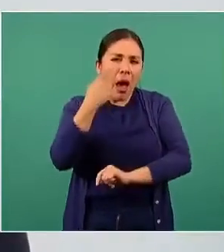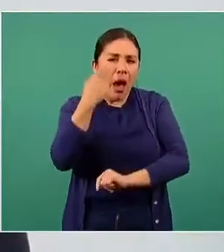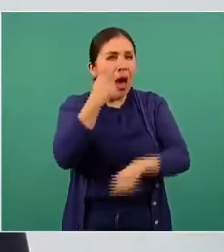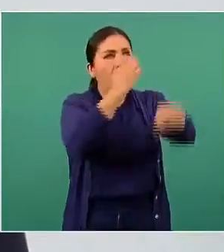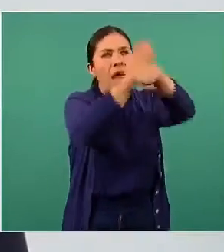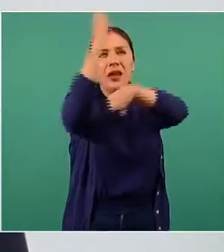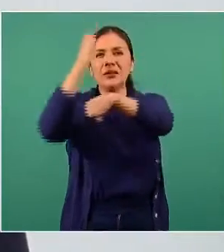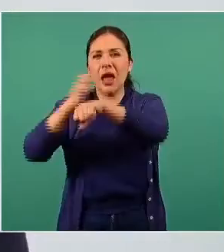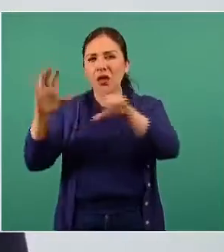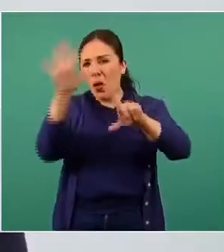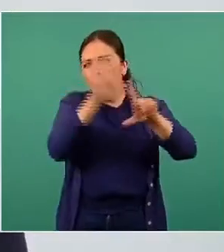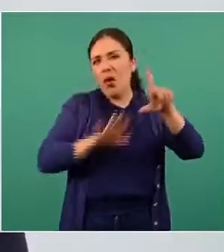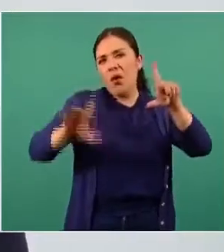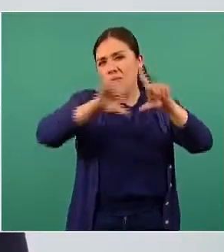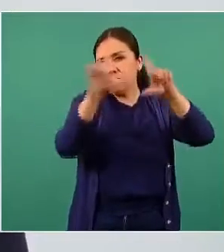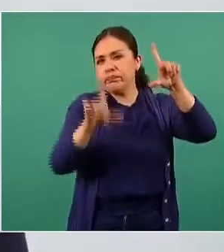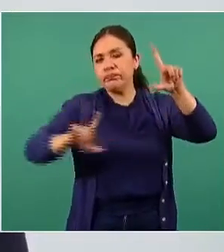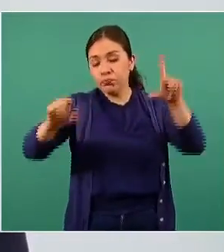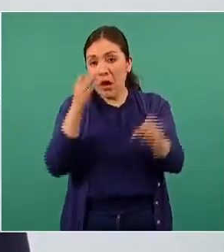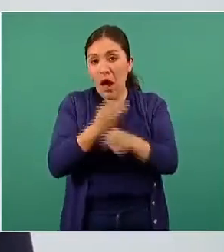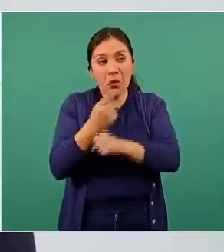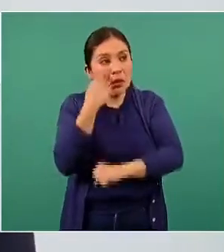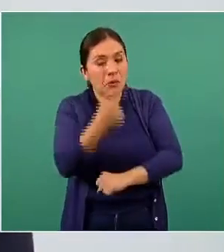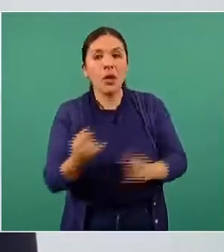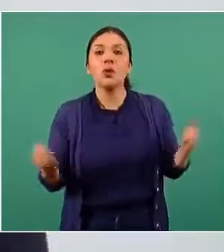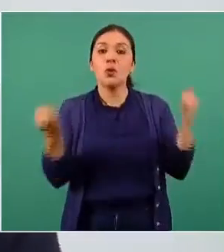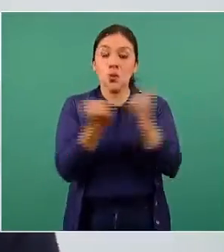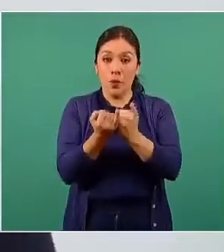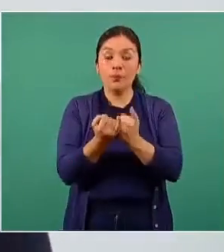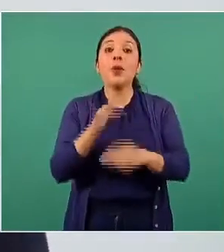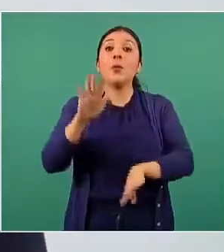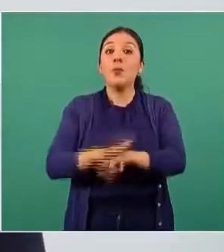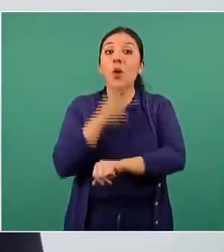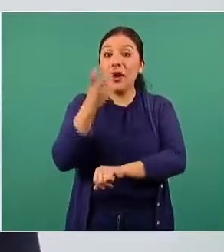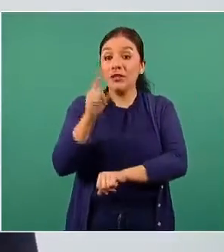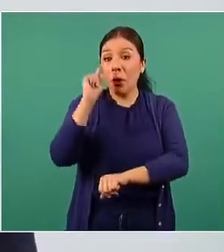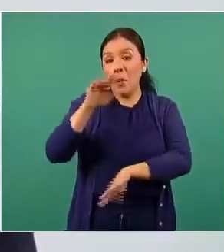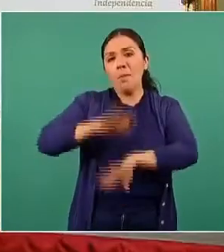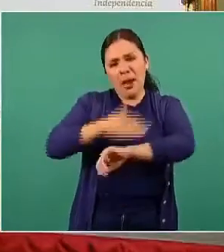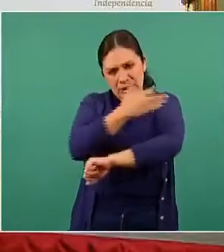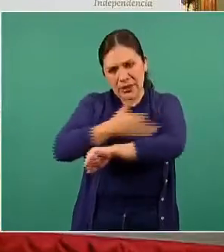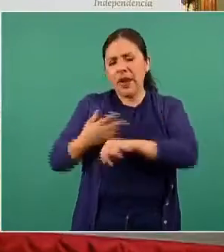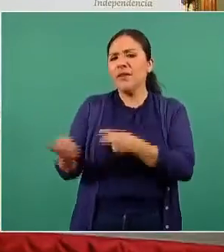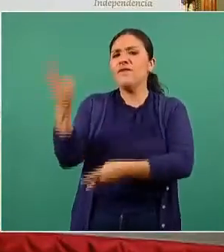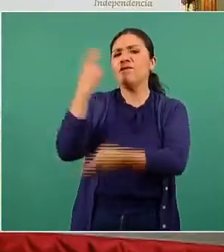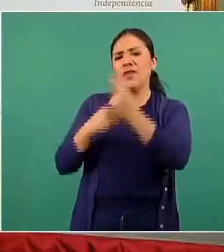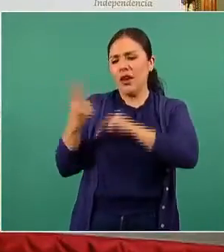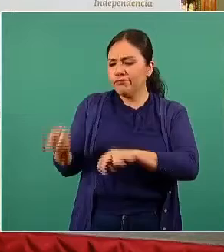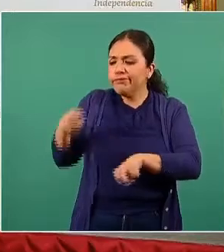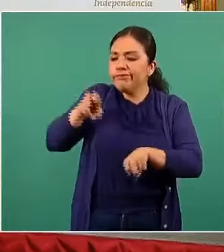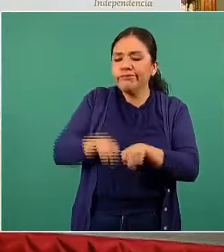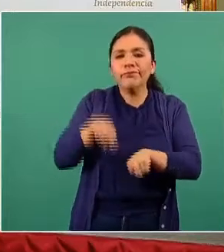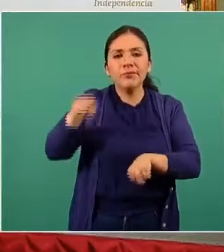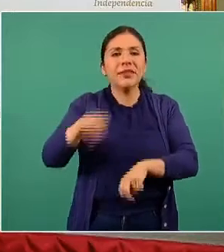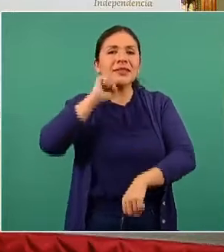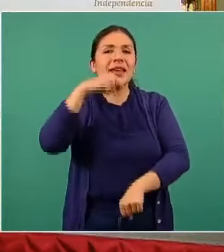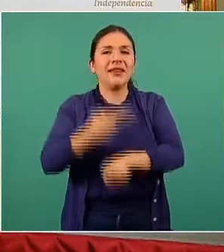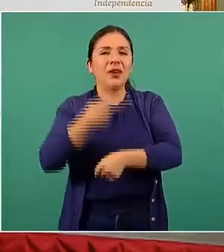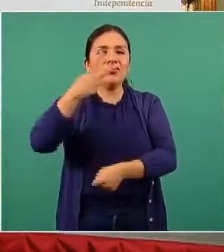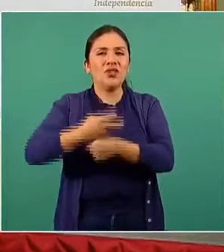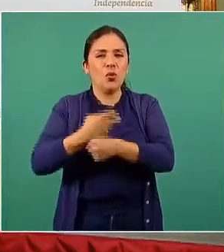las entidades estamos viendo hasta este momento. Por lo mismo, en un momento más, de seguro se nos estará uniendo el subsecretario doctor Hugo